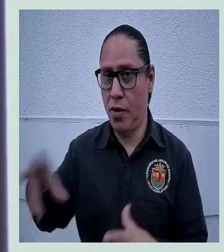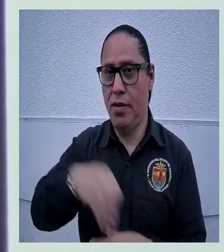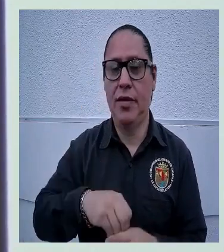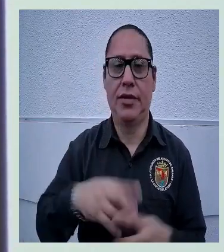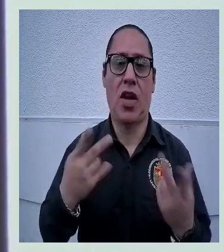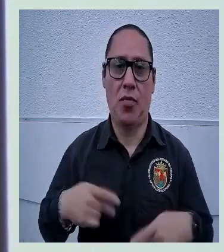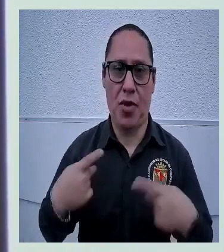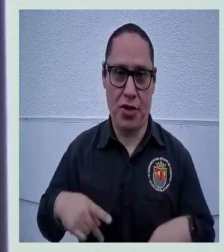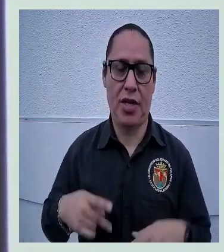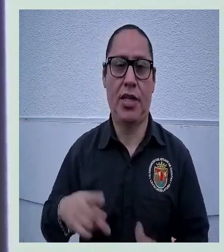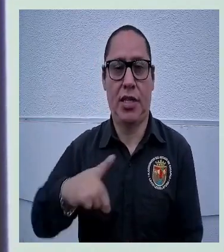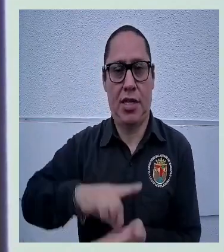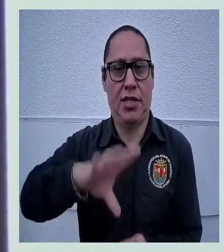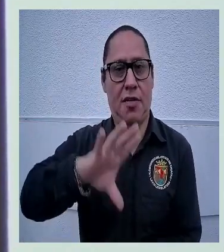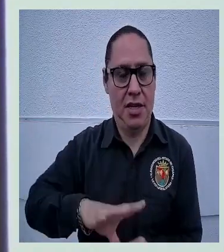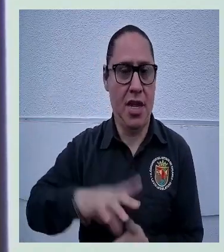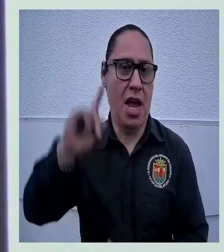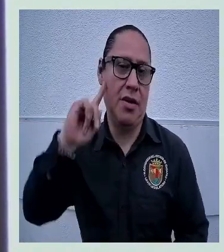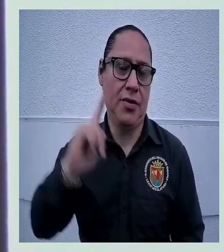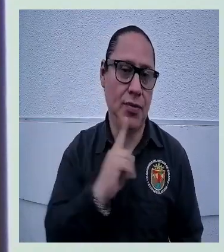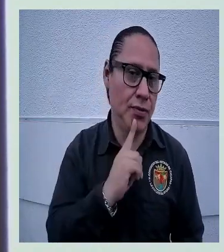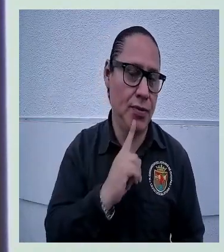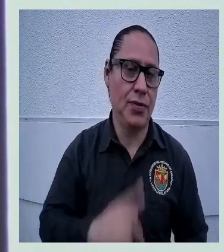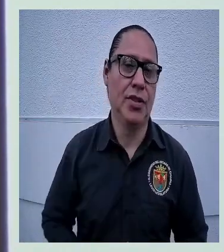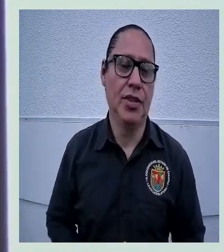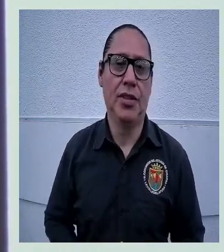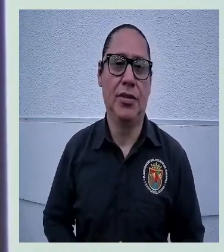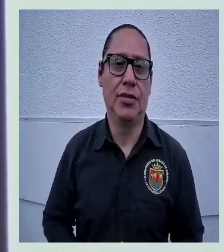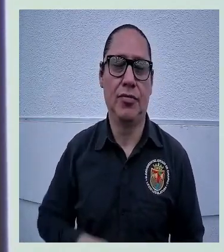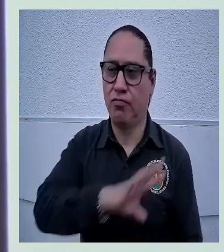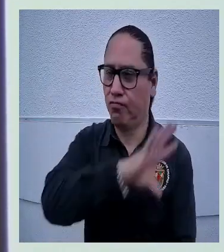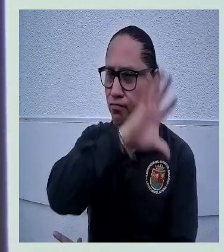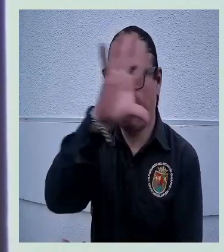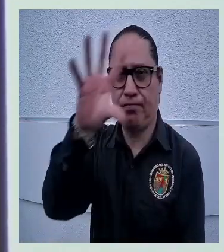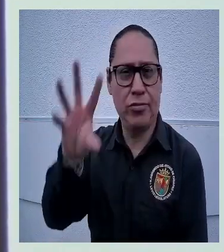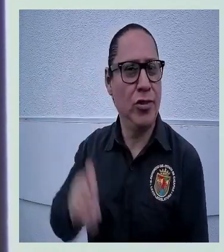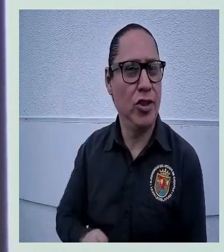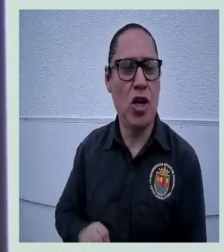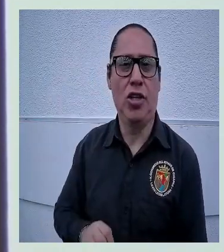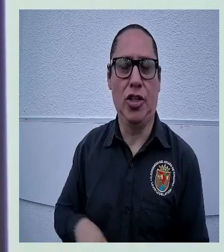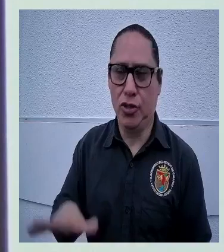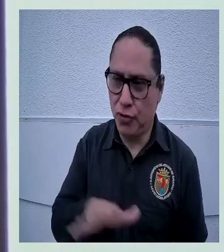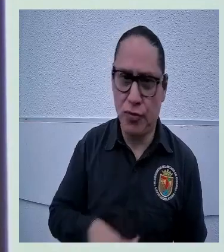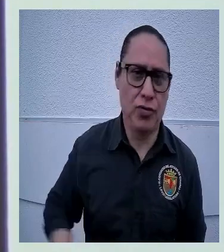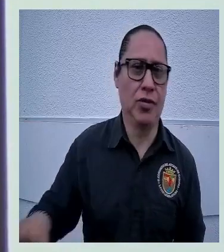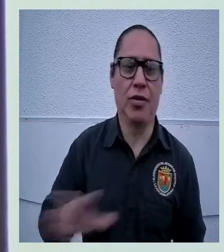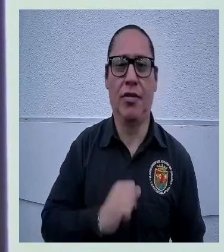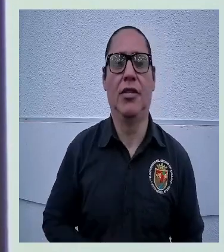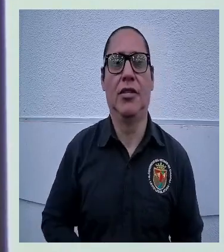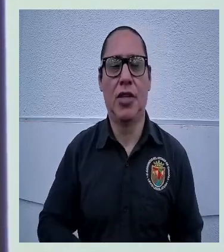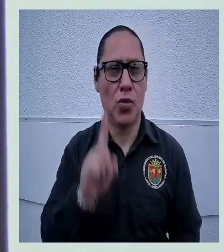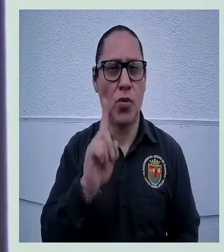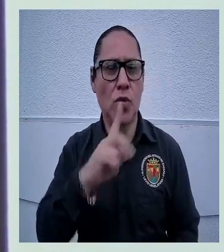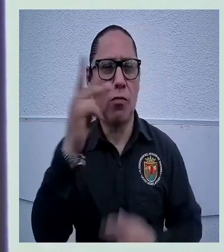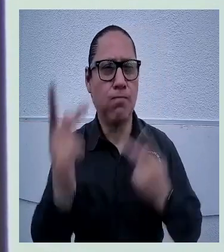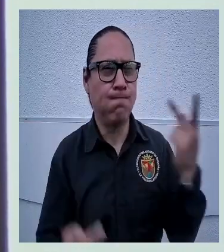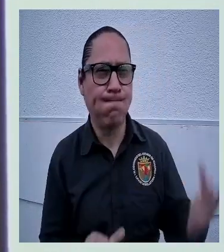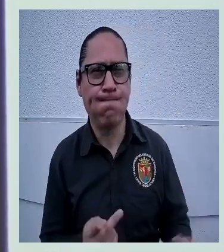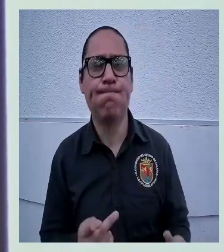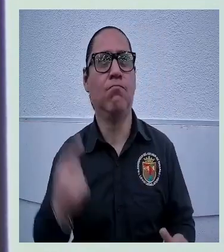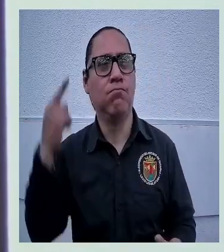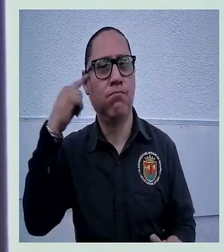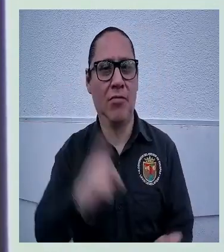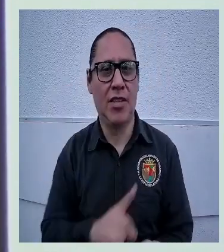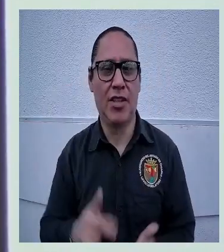las personas con discapacidad auditiva en todos los ámbitos de la sociedad es una cuestión de derechos